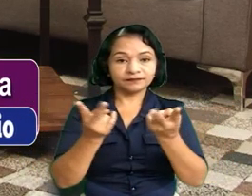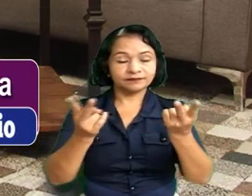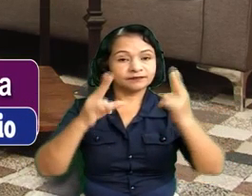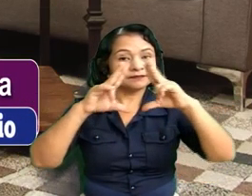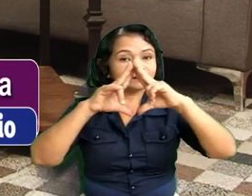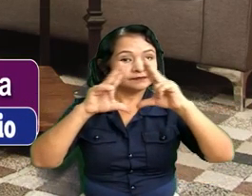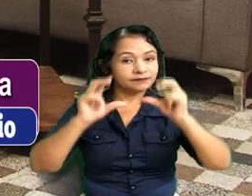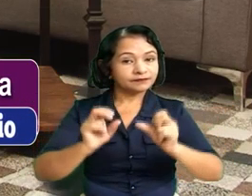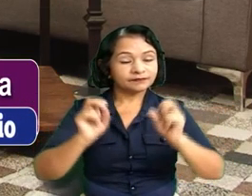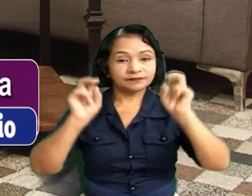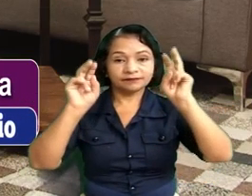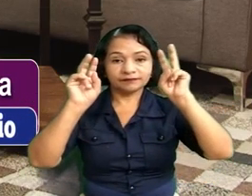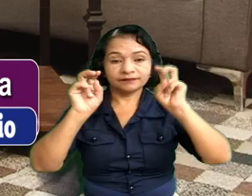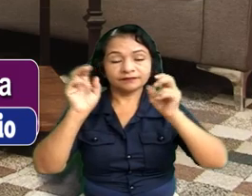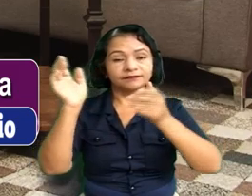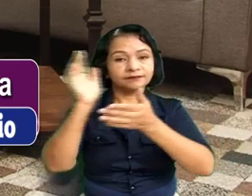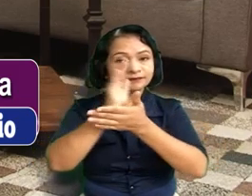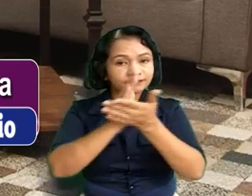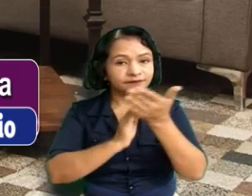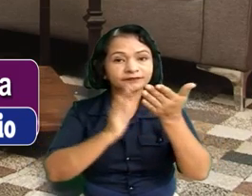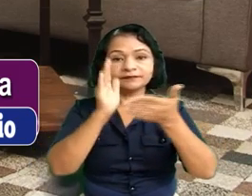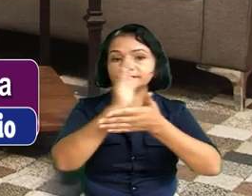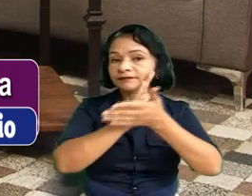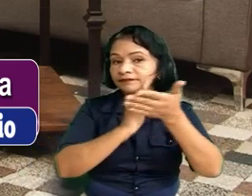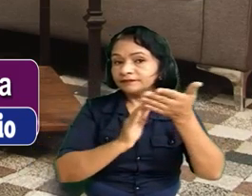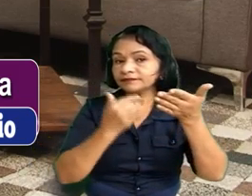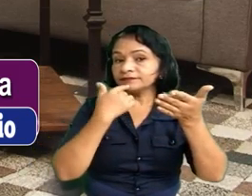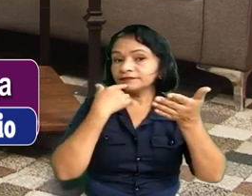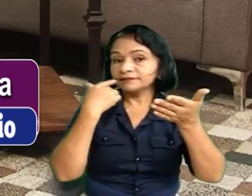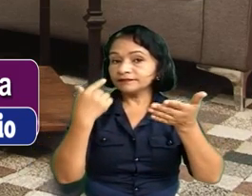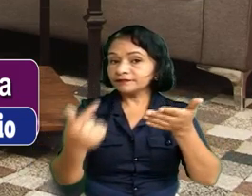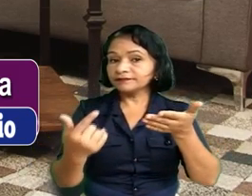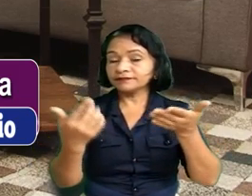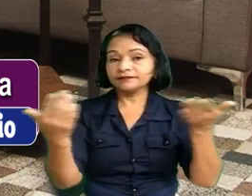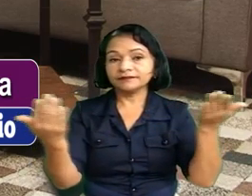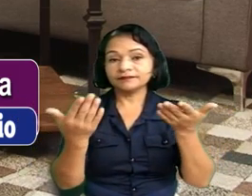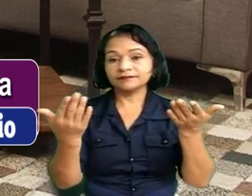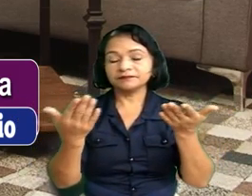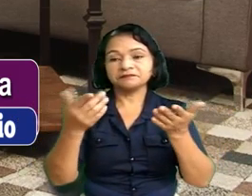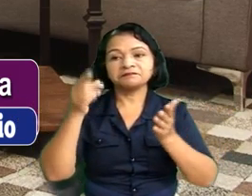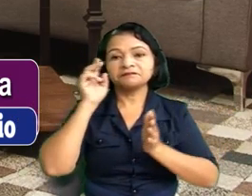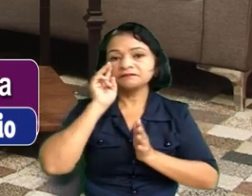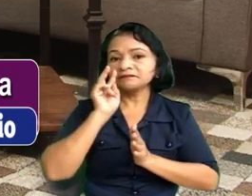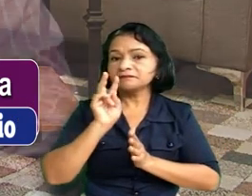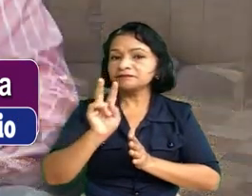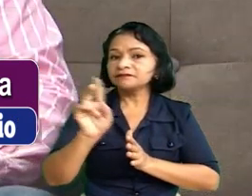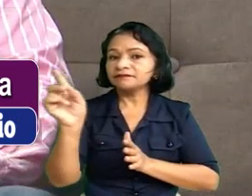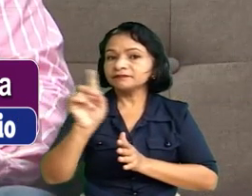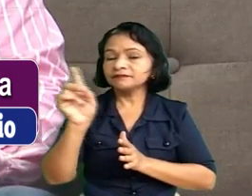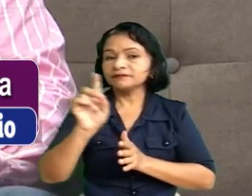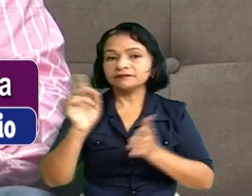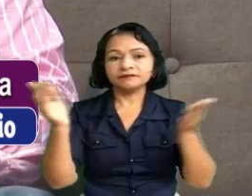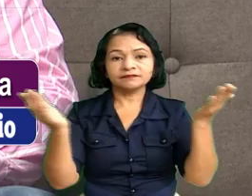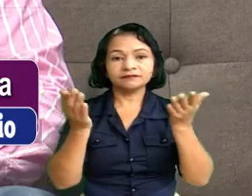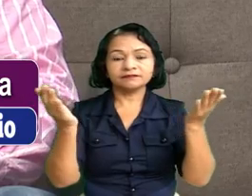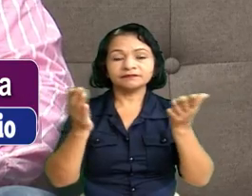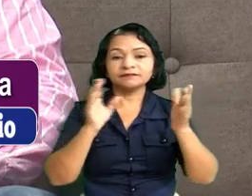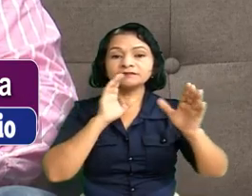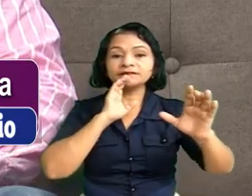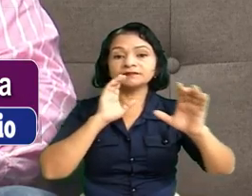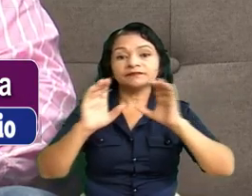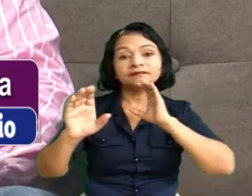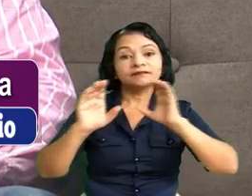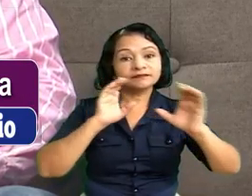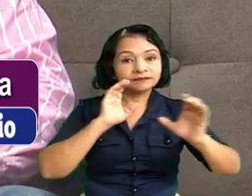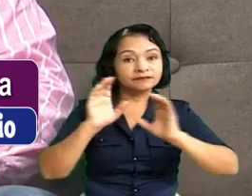ese aspecto que de vez en vez pasa, digamos, desapercibido, y es precisamente las comunicaciones.